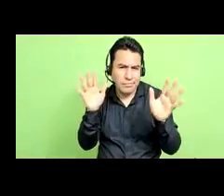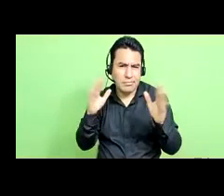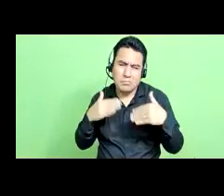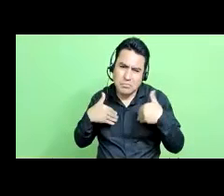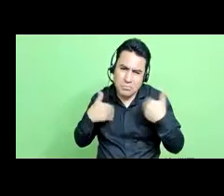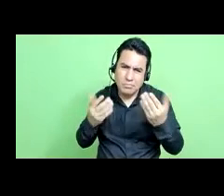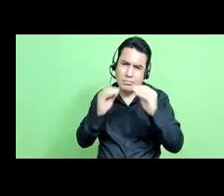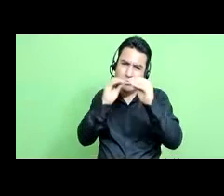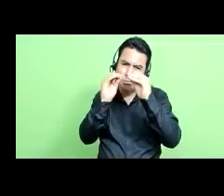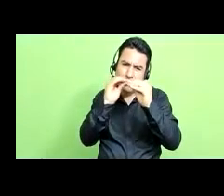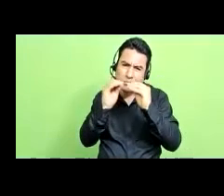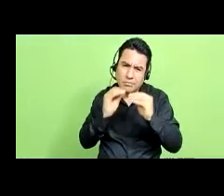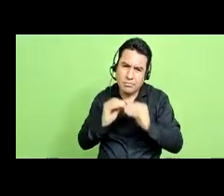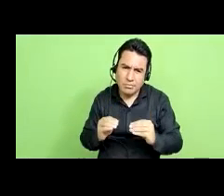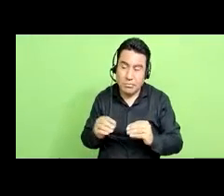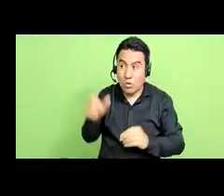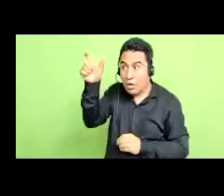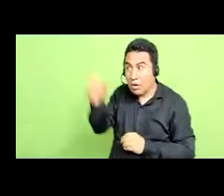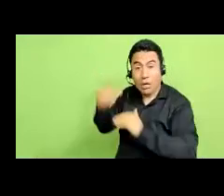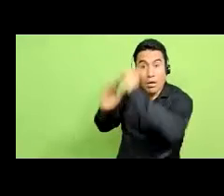eso porque el contratista